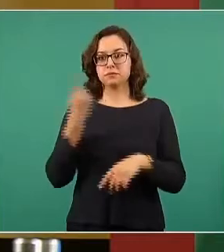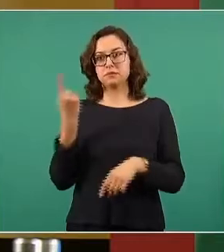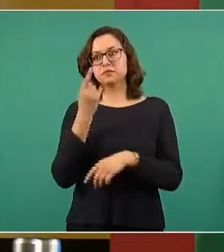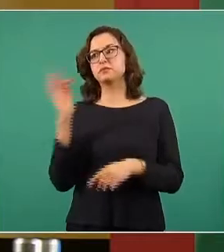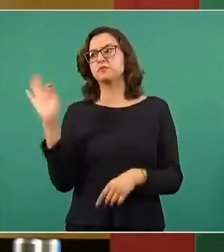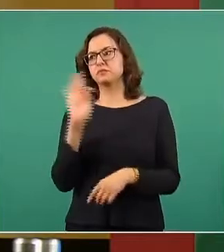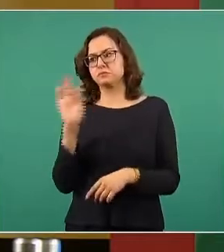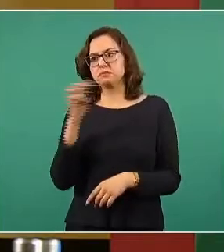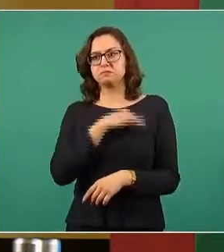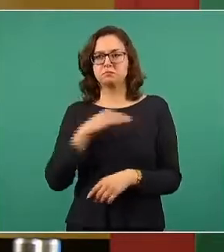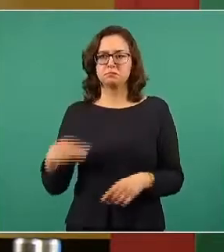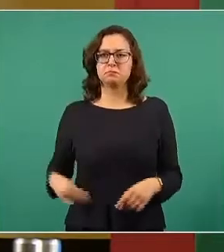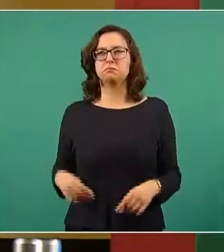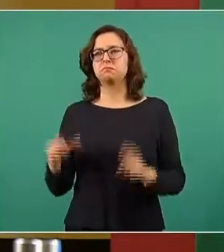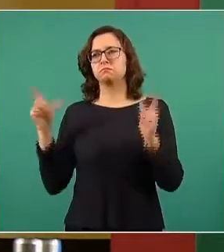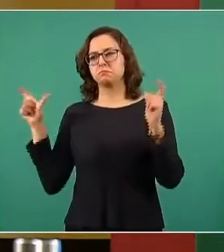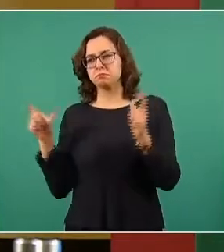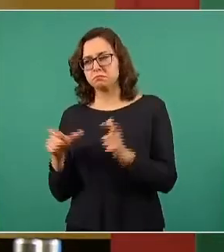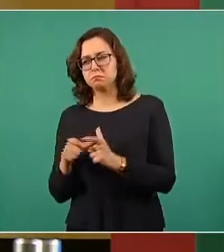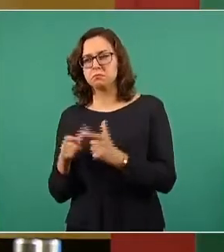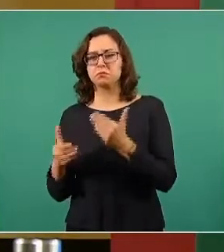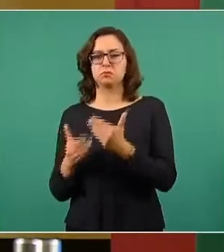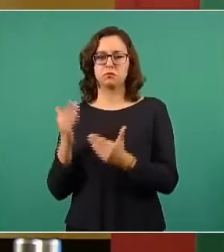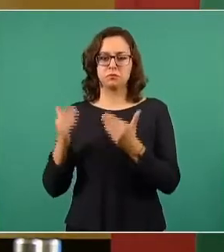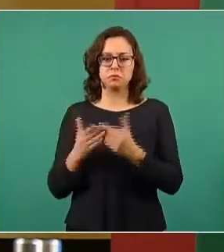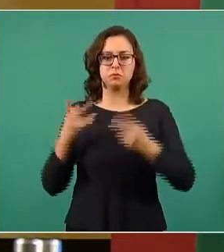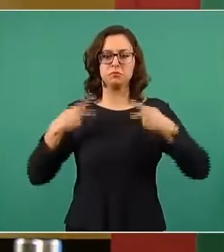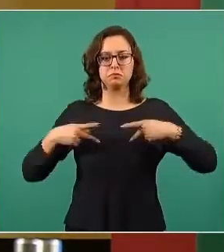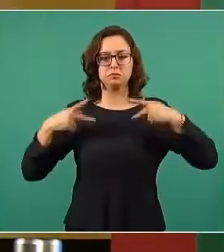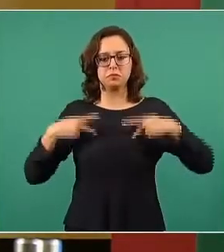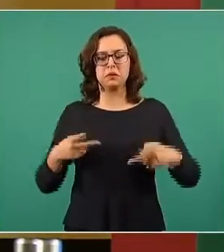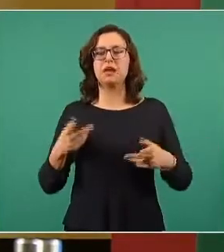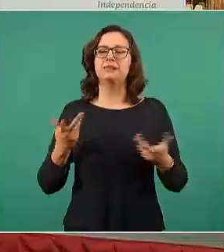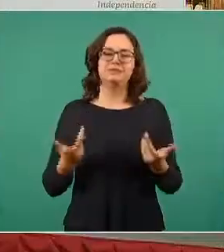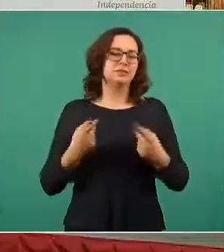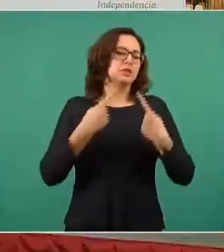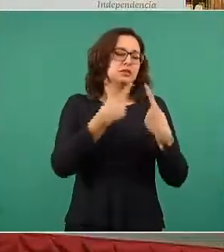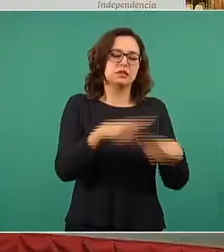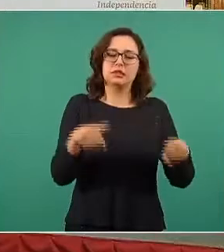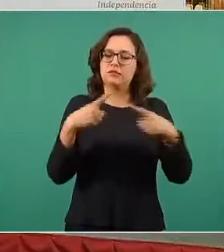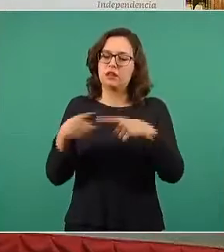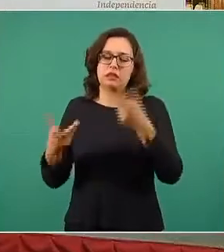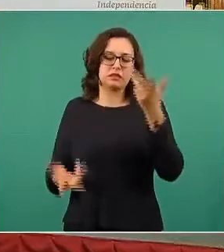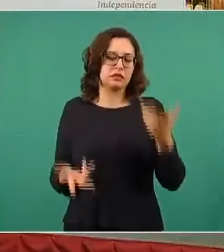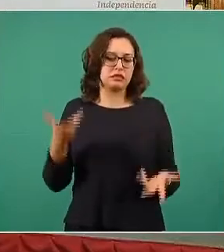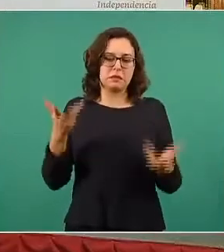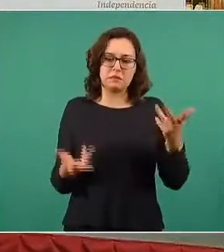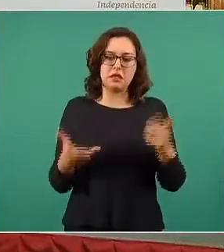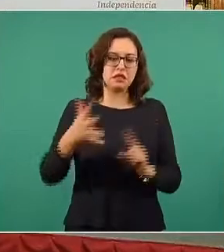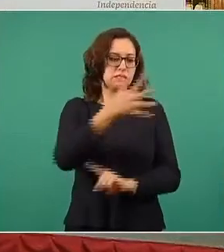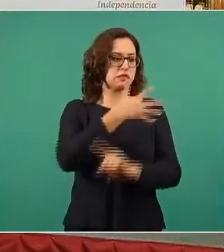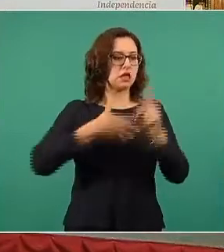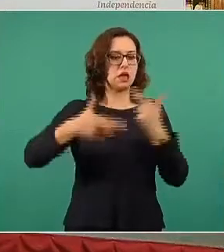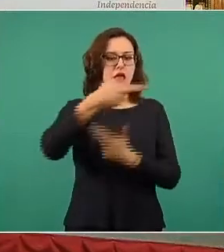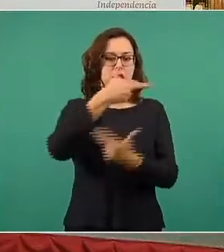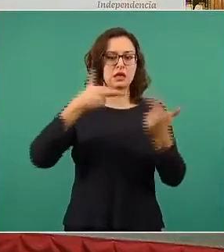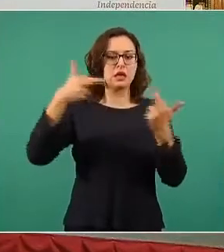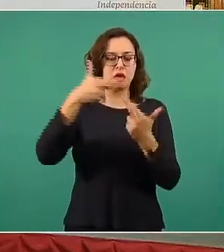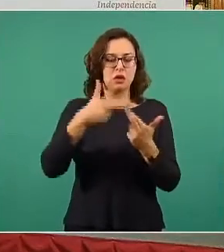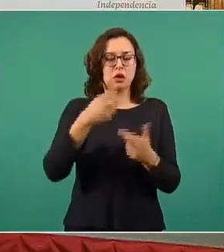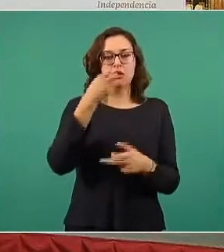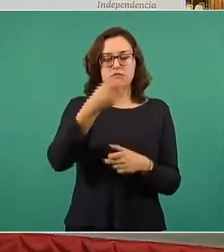más dispersas, etcétera. Hemos estado analizando ese acontecer epidémico de la región,